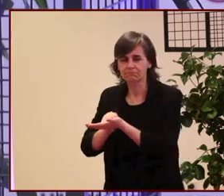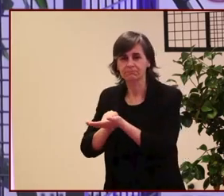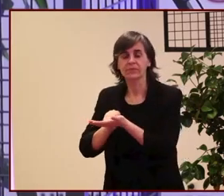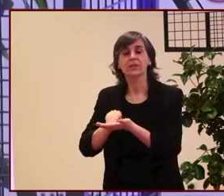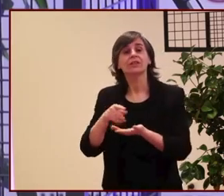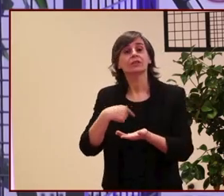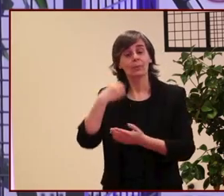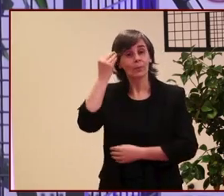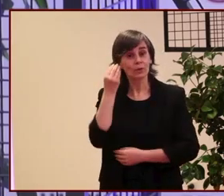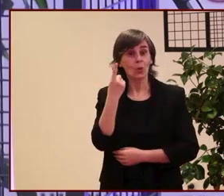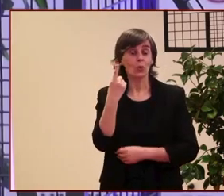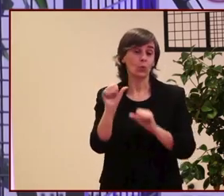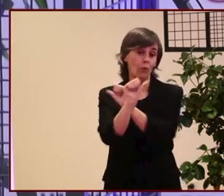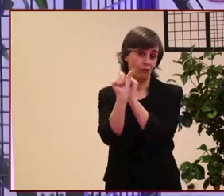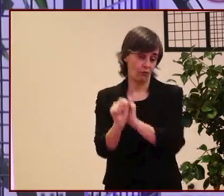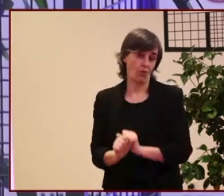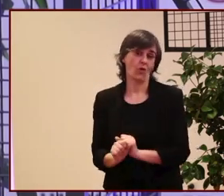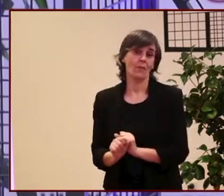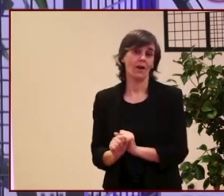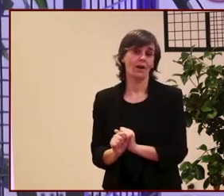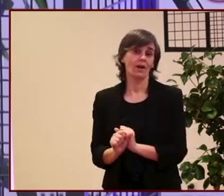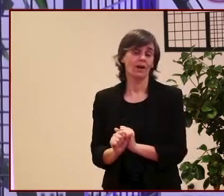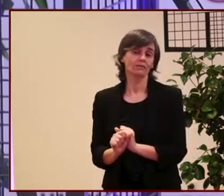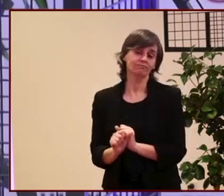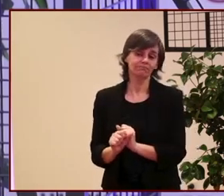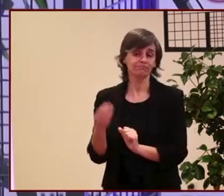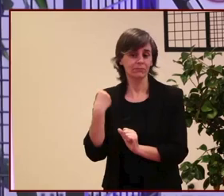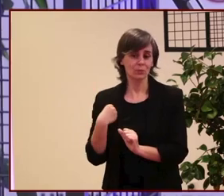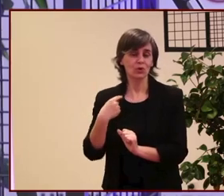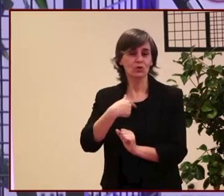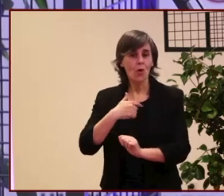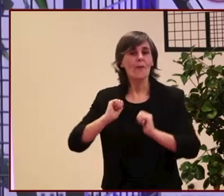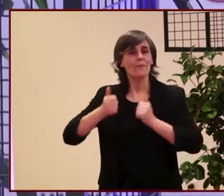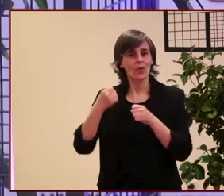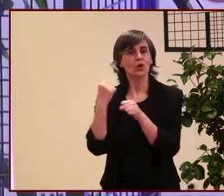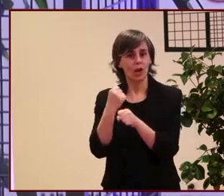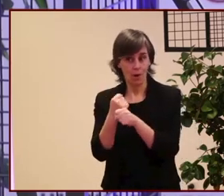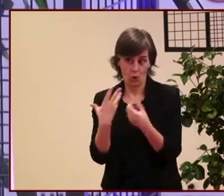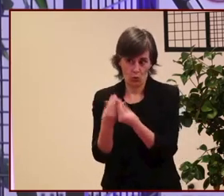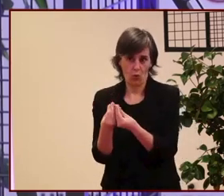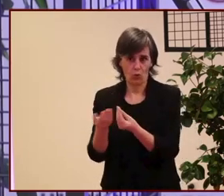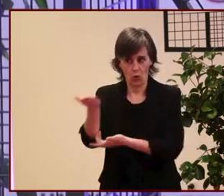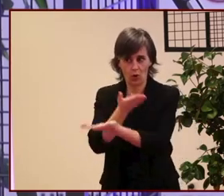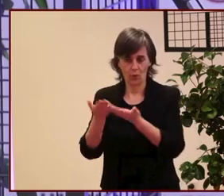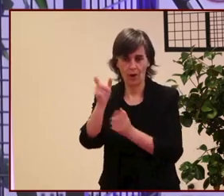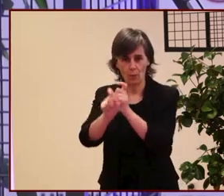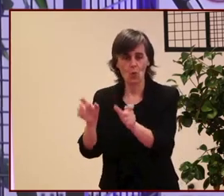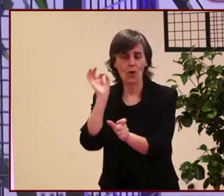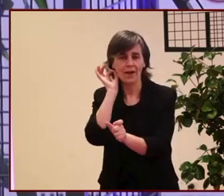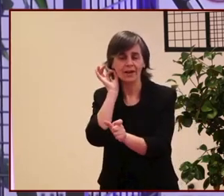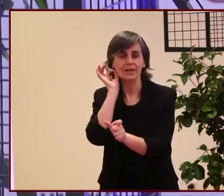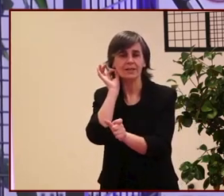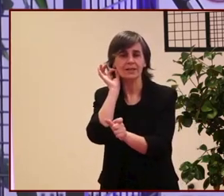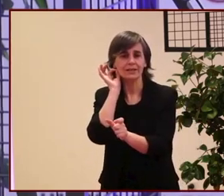manera en la cual yo digamos comienzo este trabajo con las mujeres es haciendo un llamado desde